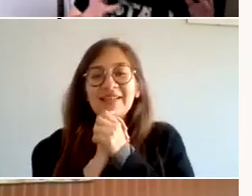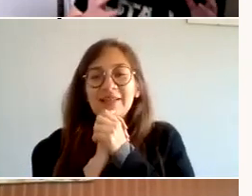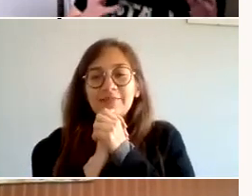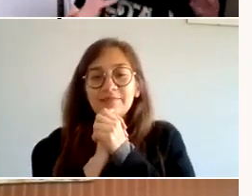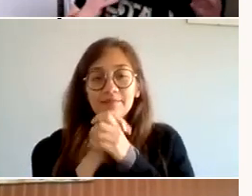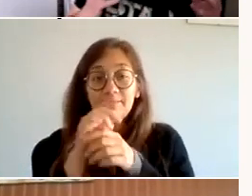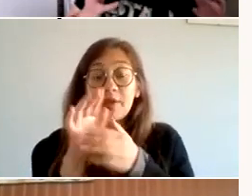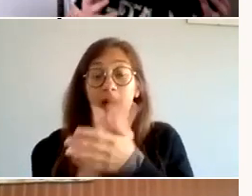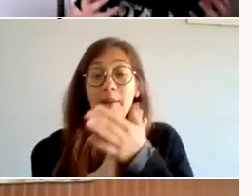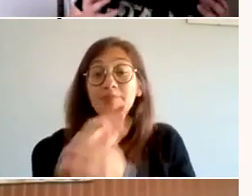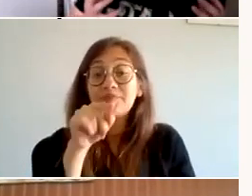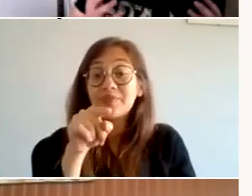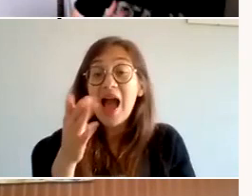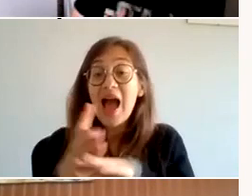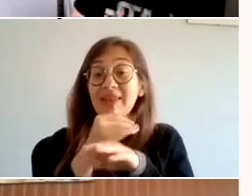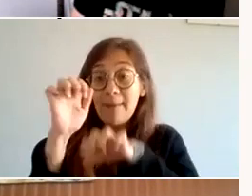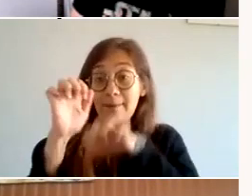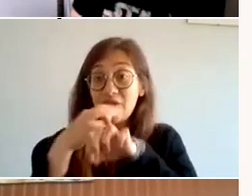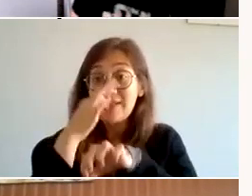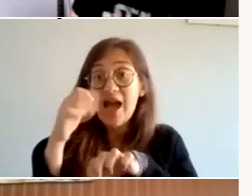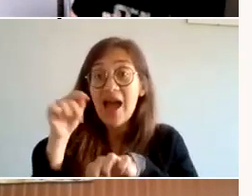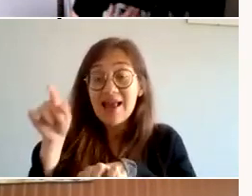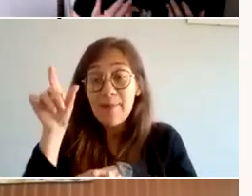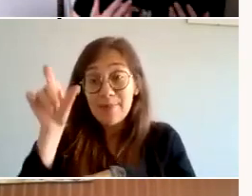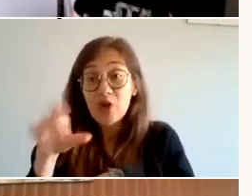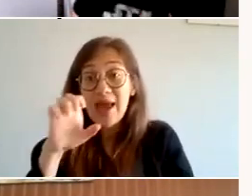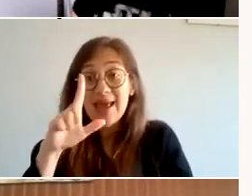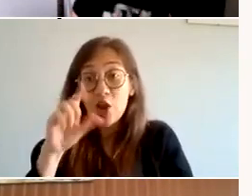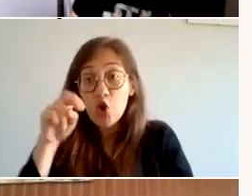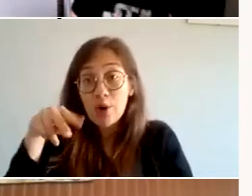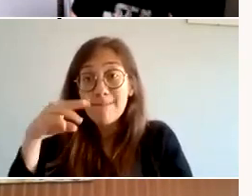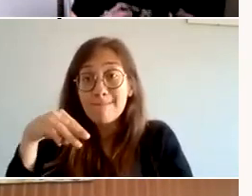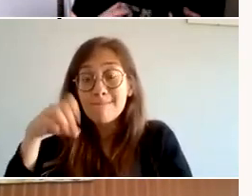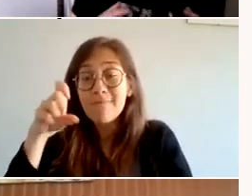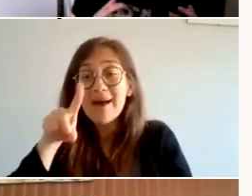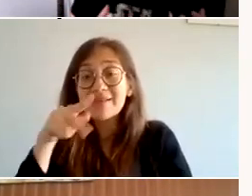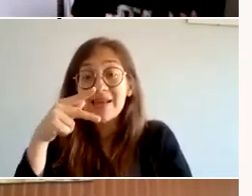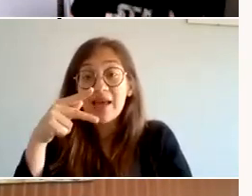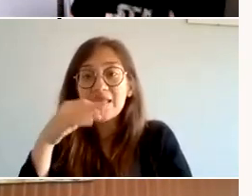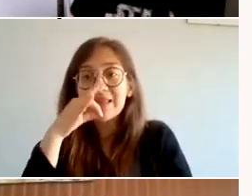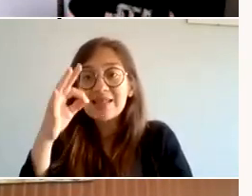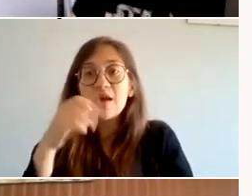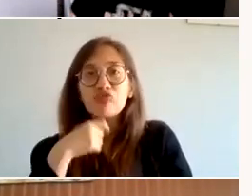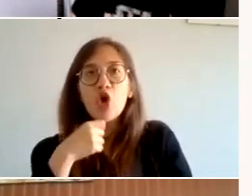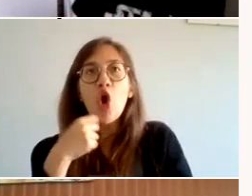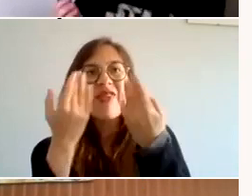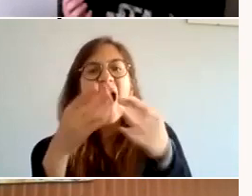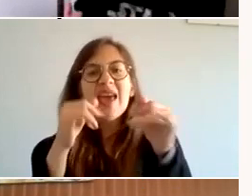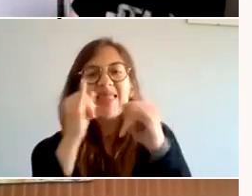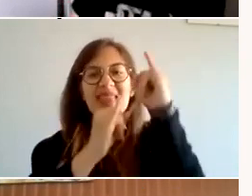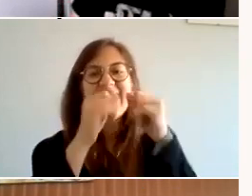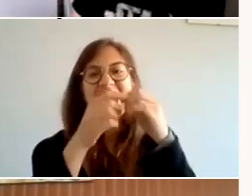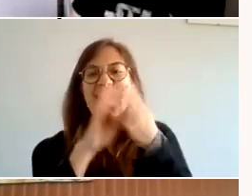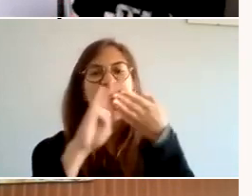que el proyecto es que ellos nos van a dar internet gratis a todo el mundo. Y a todo el mundo significa que va a poder llegar a estas zonas rurales donde